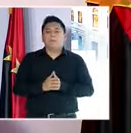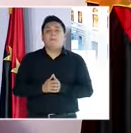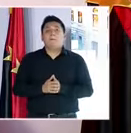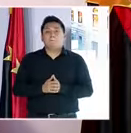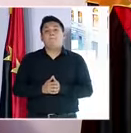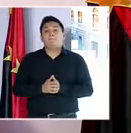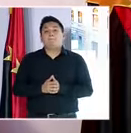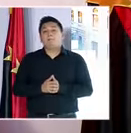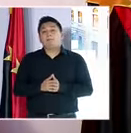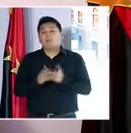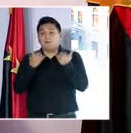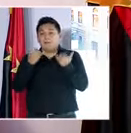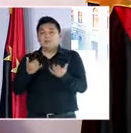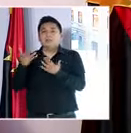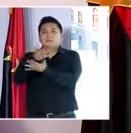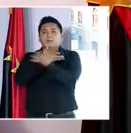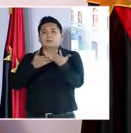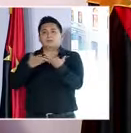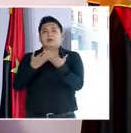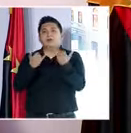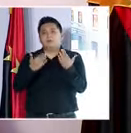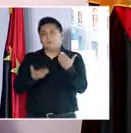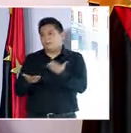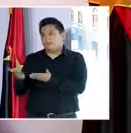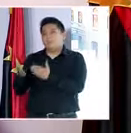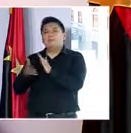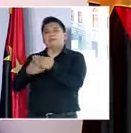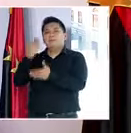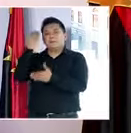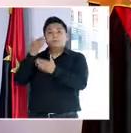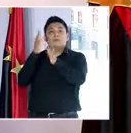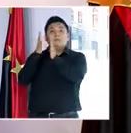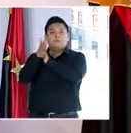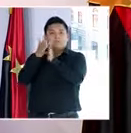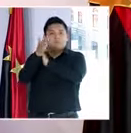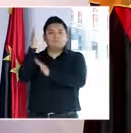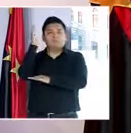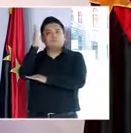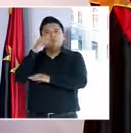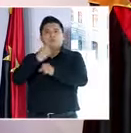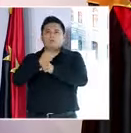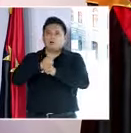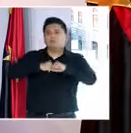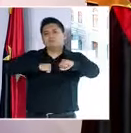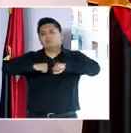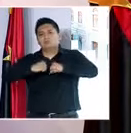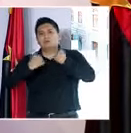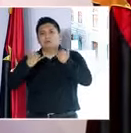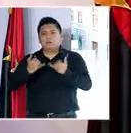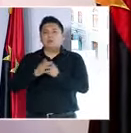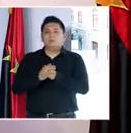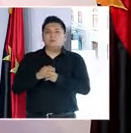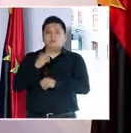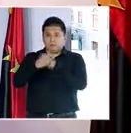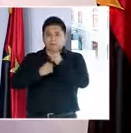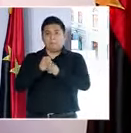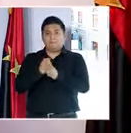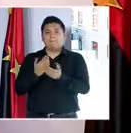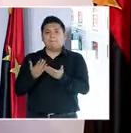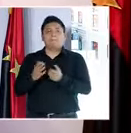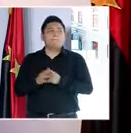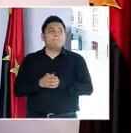y compartir con ustedes para dar paso al informe de gestión.